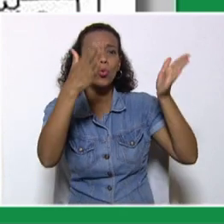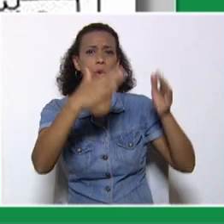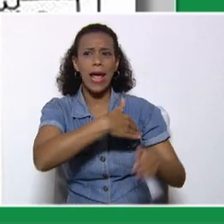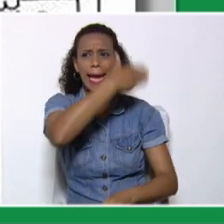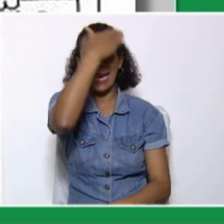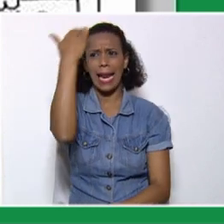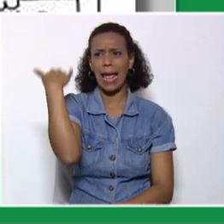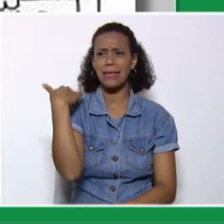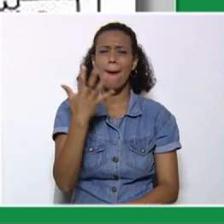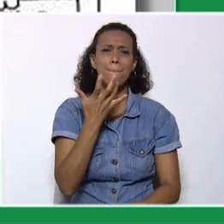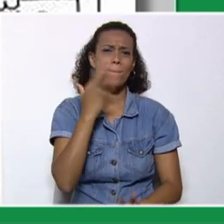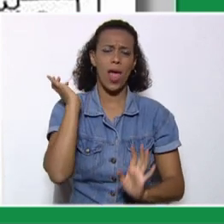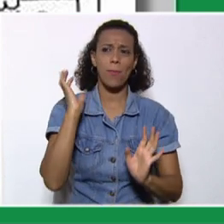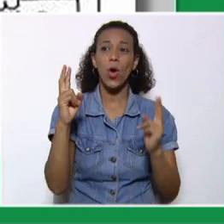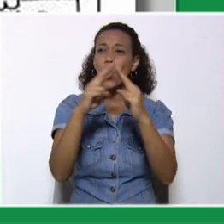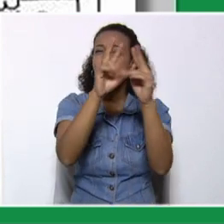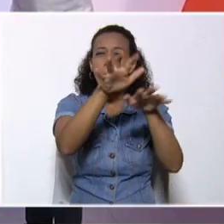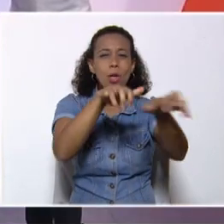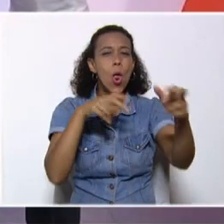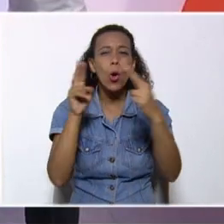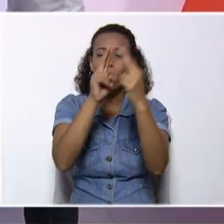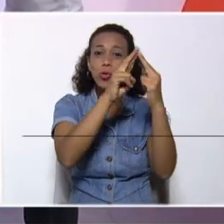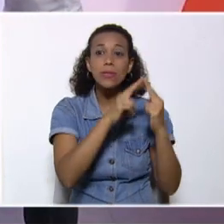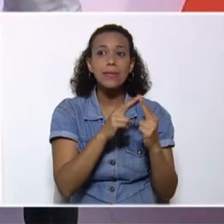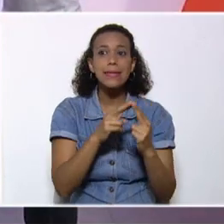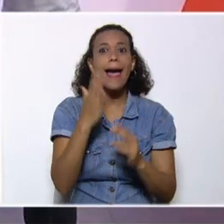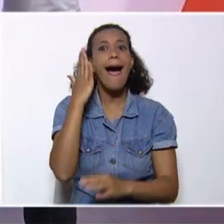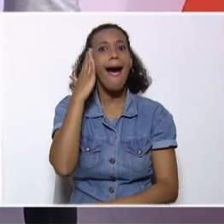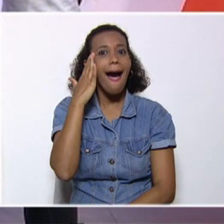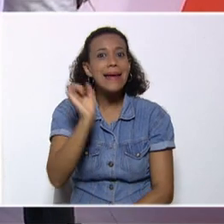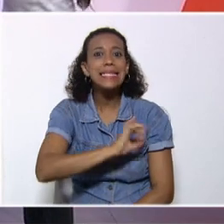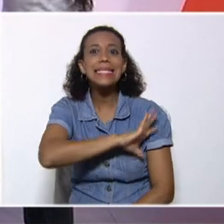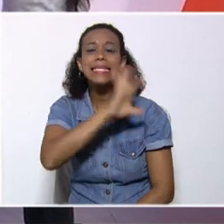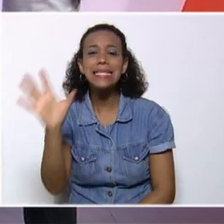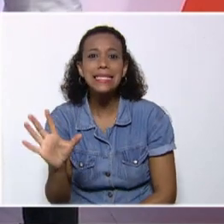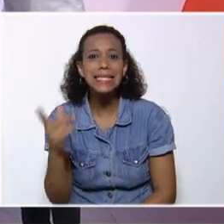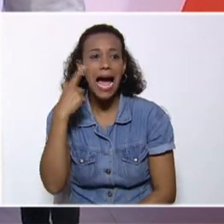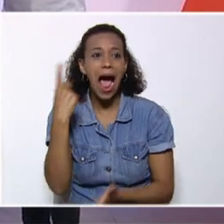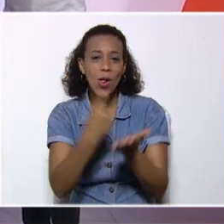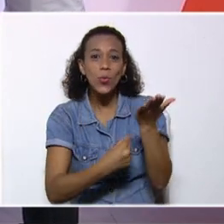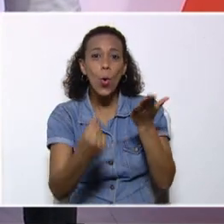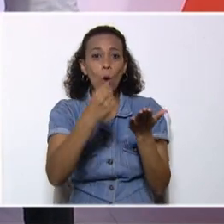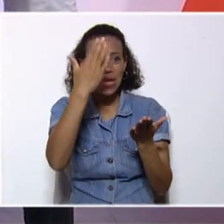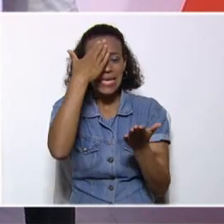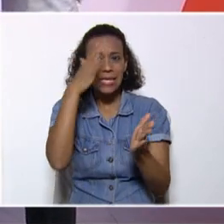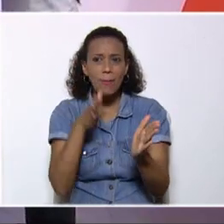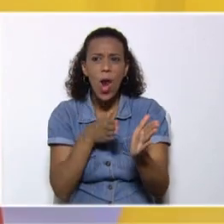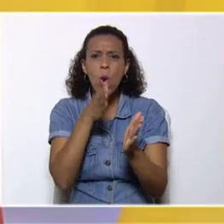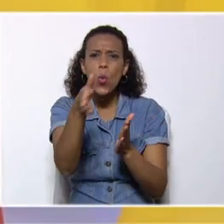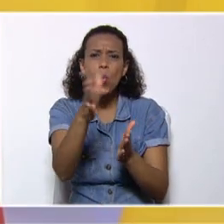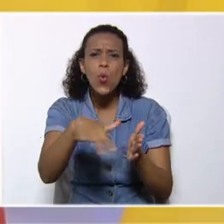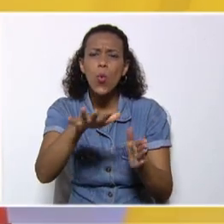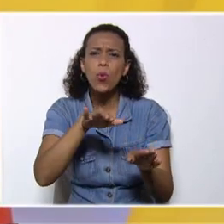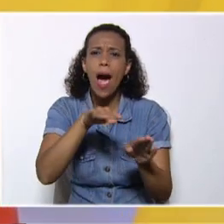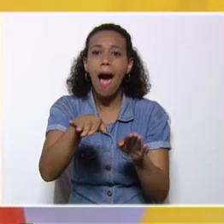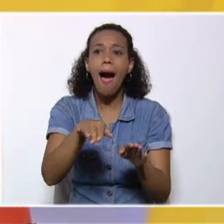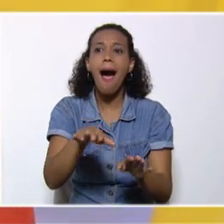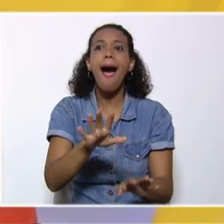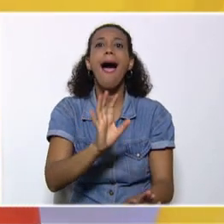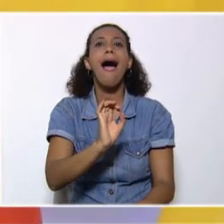monumentos que son conocidos por todos, de manera que la persona que utilice este croquis y se va a dirigir a algún lugar